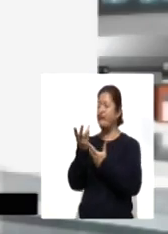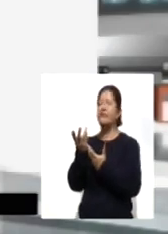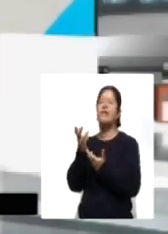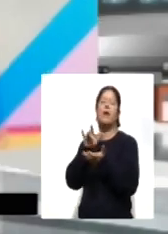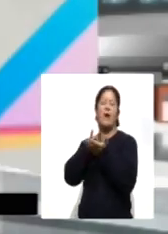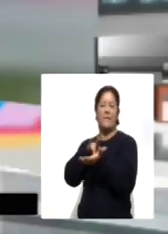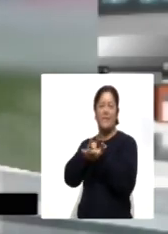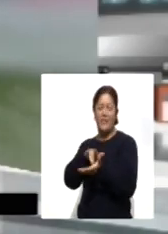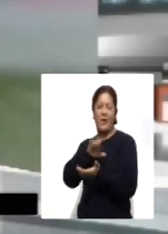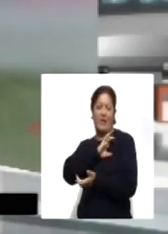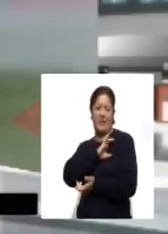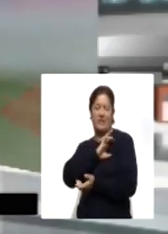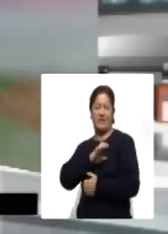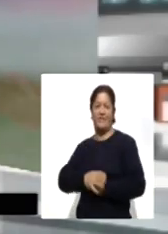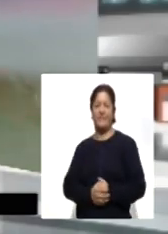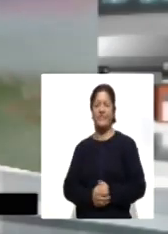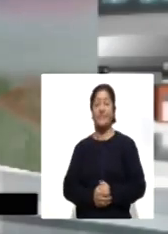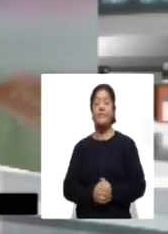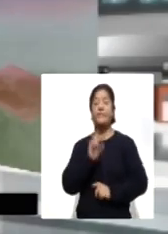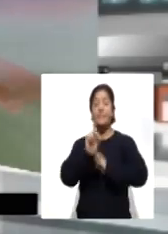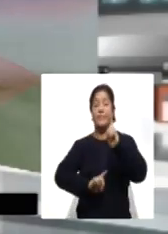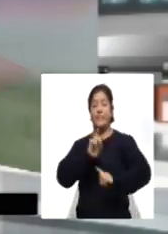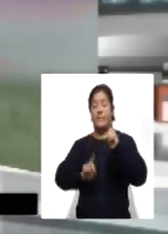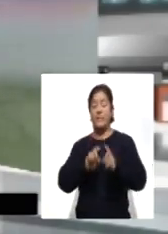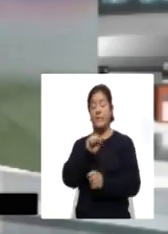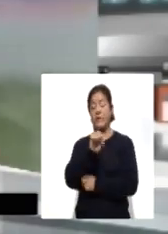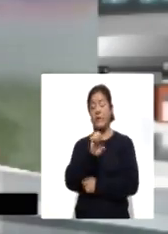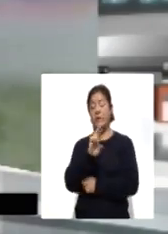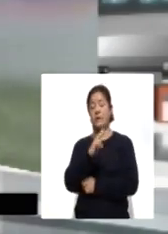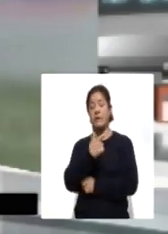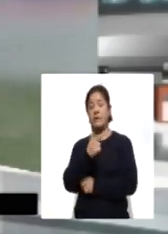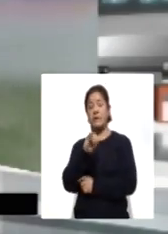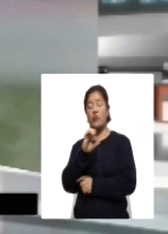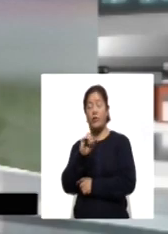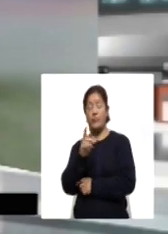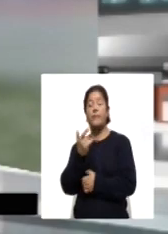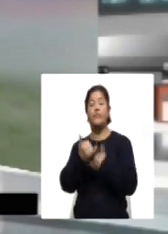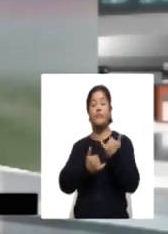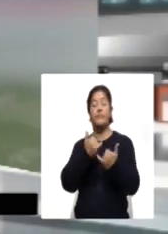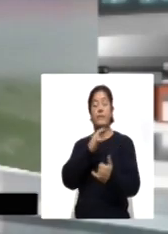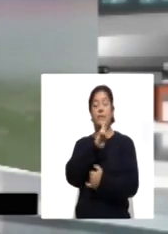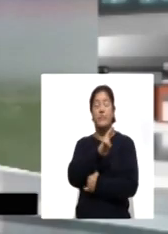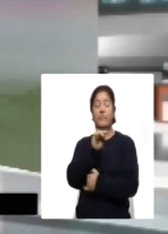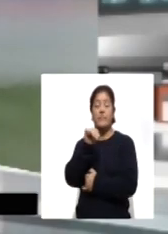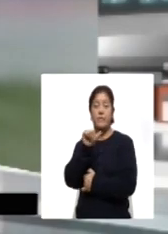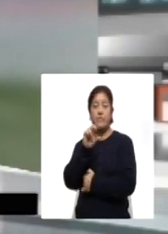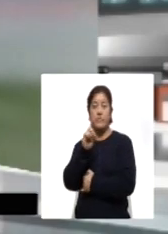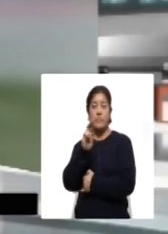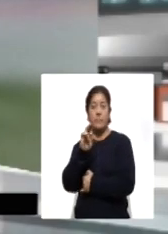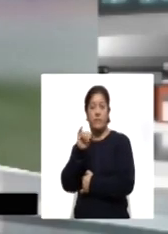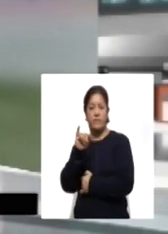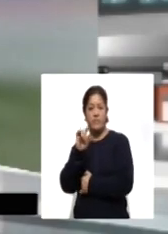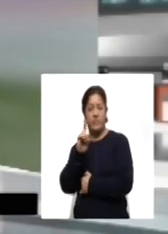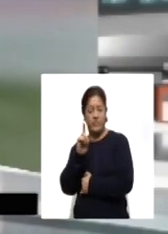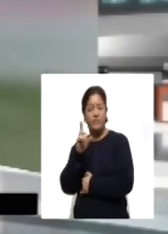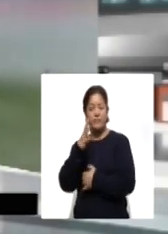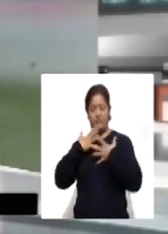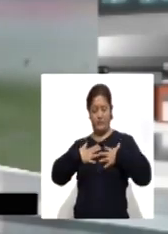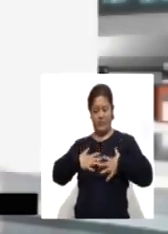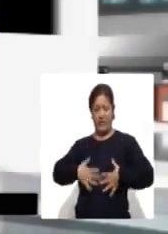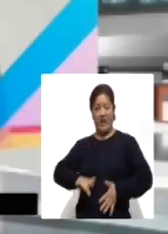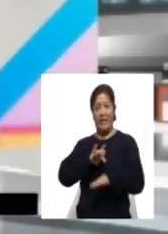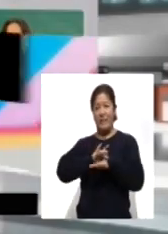apoyo. En los deportes, Sergio Ramos, jugador del Real Madrid, desafió Nevada al mostrarse con el torso